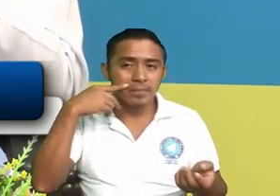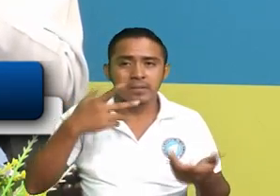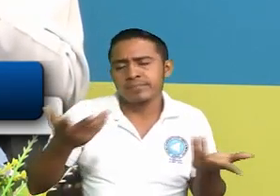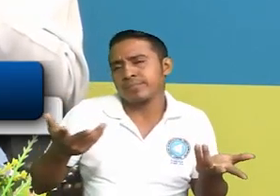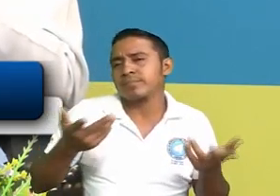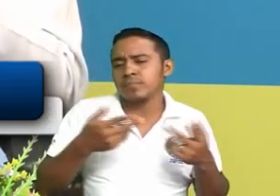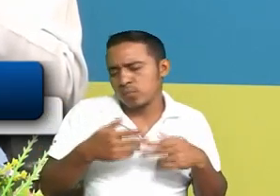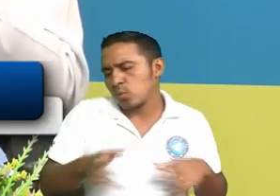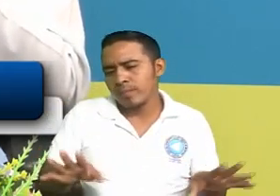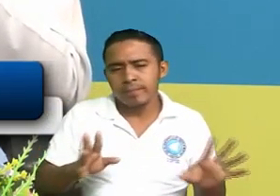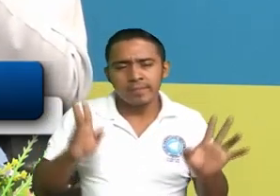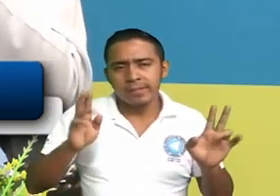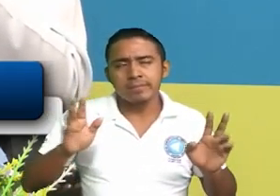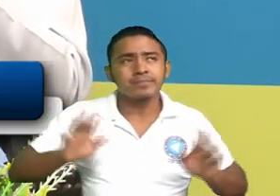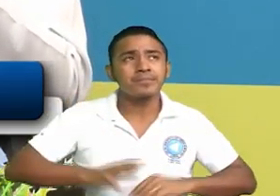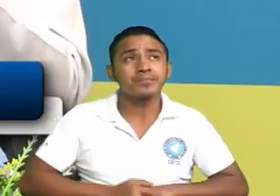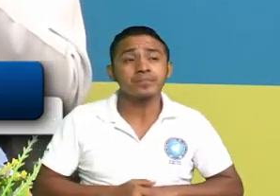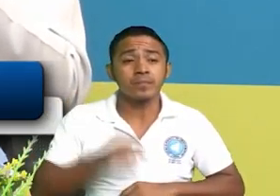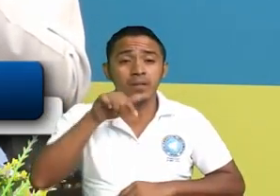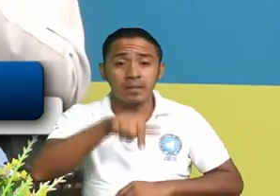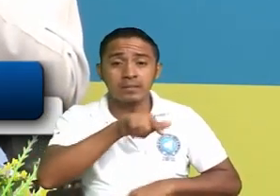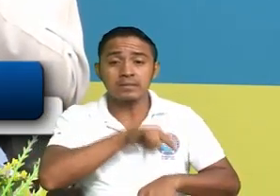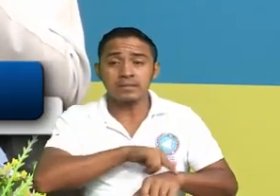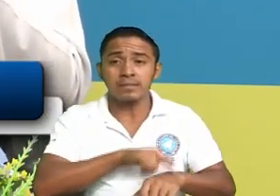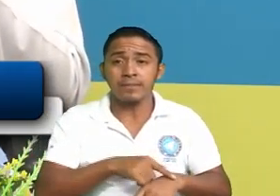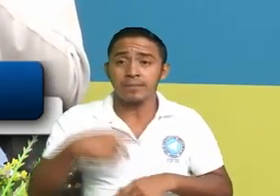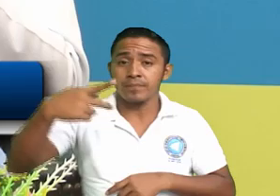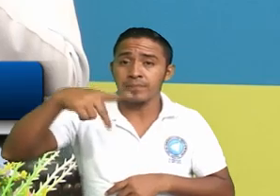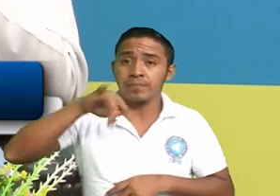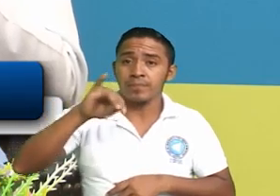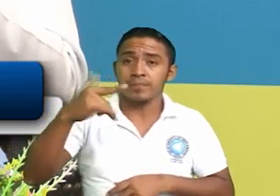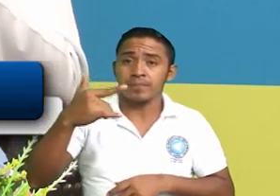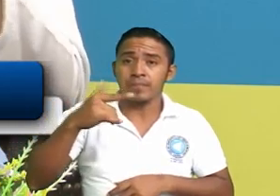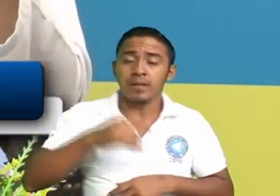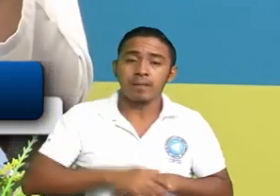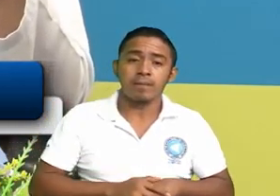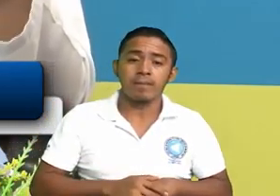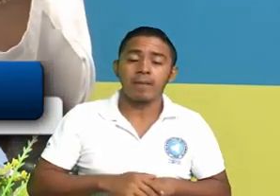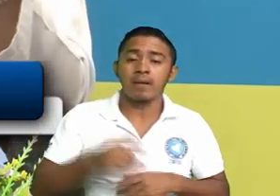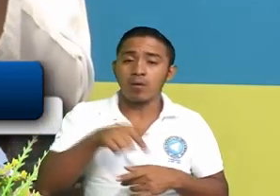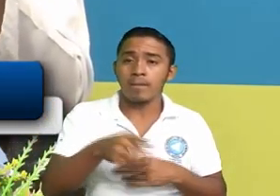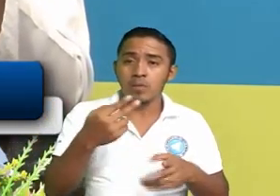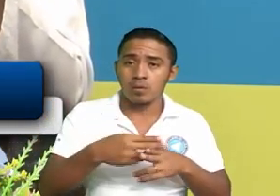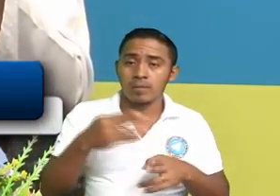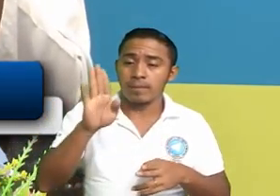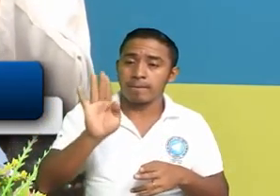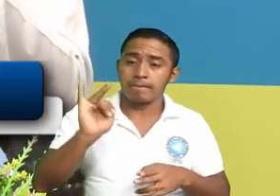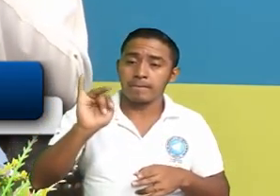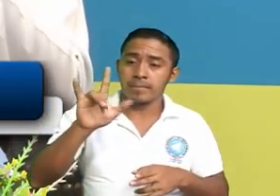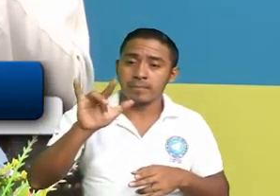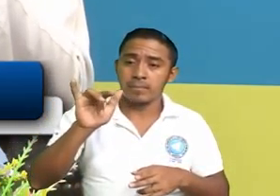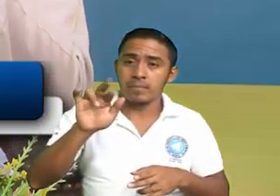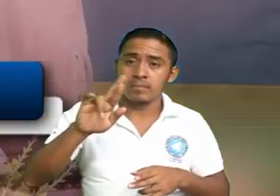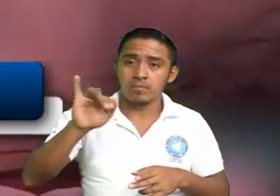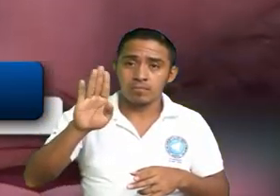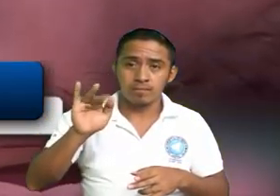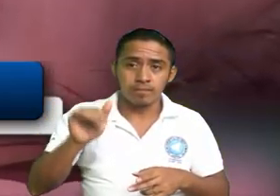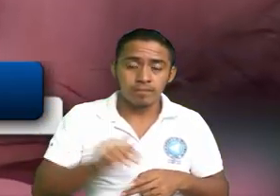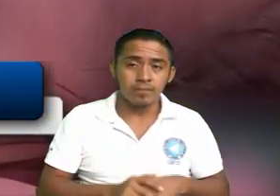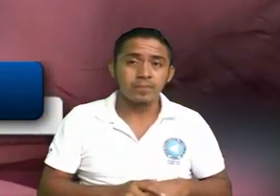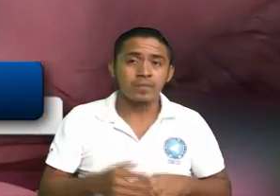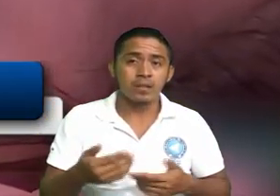Patología significa, por ejemplo, que ese bebé sea incompatible mi sangre con la sangre del bebé. ¿A qué se debe? Saco la sangre del